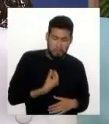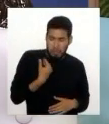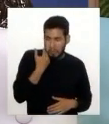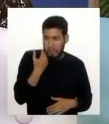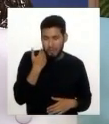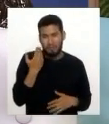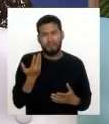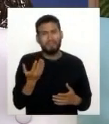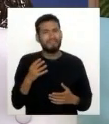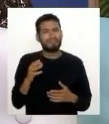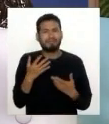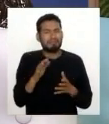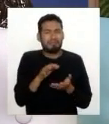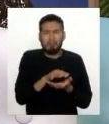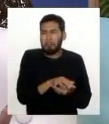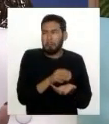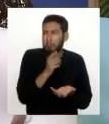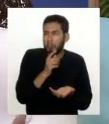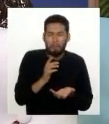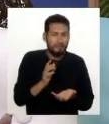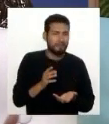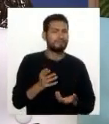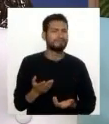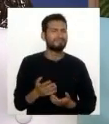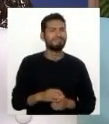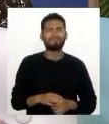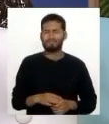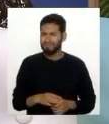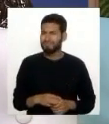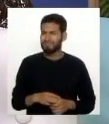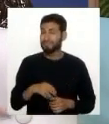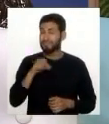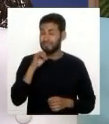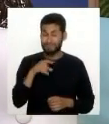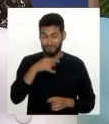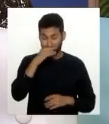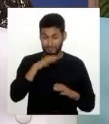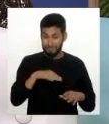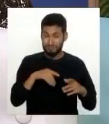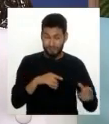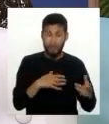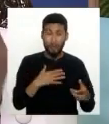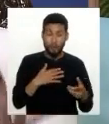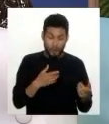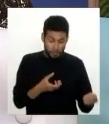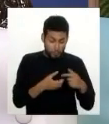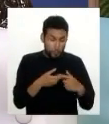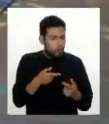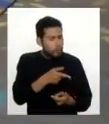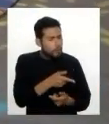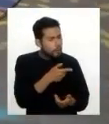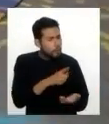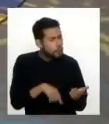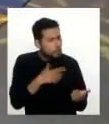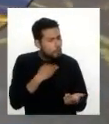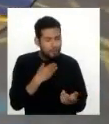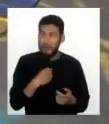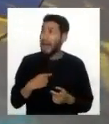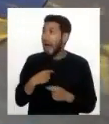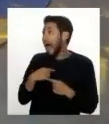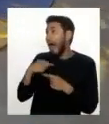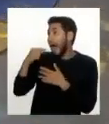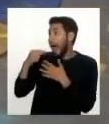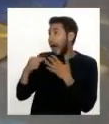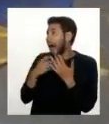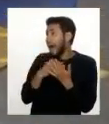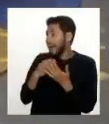fatal simplemente y no quiere consumirlo. Entonces, cuando somos o hacemos partícipes a los niños de qué te gusta, vamos a armar tu